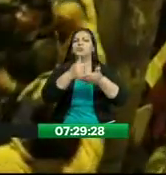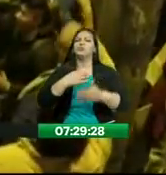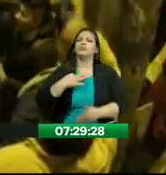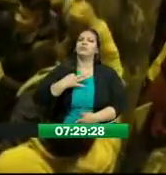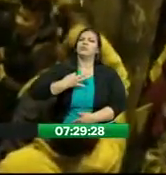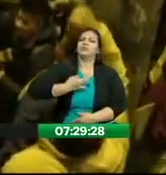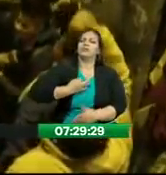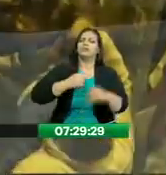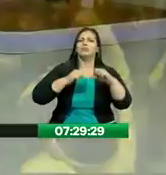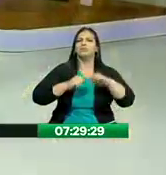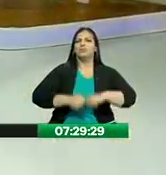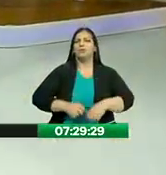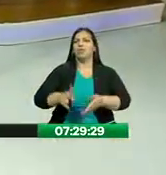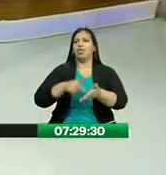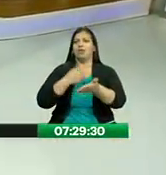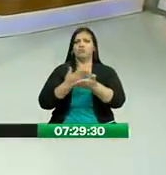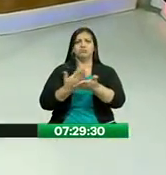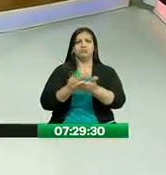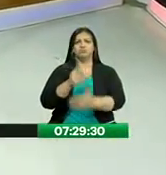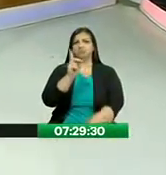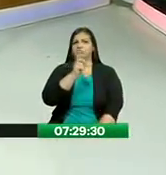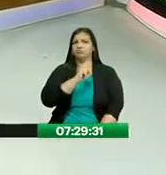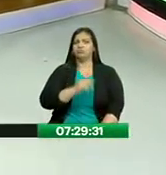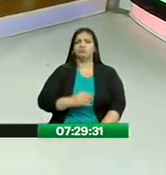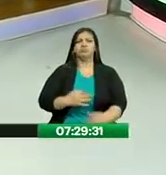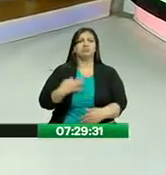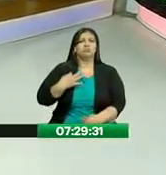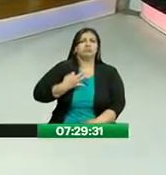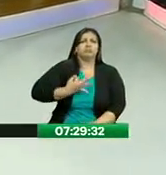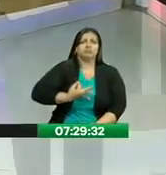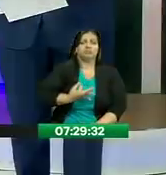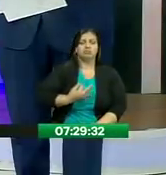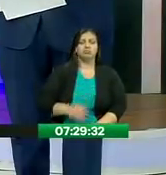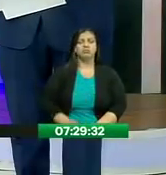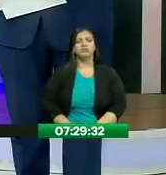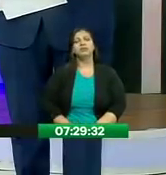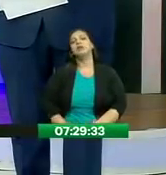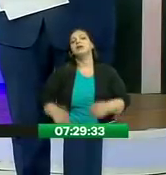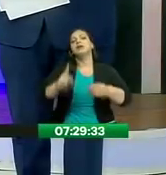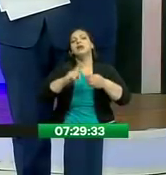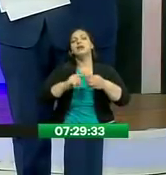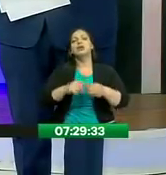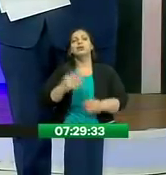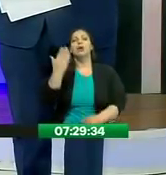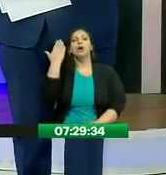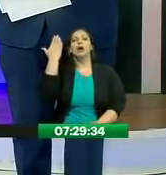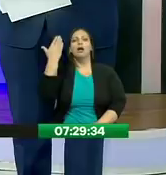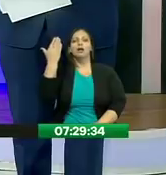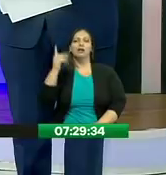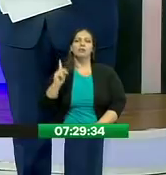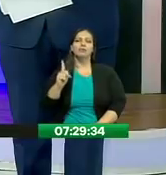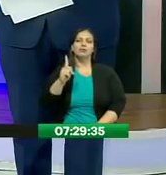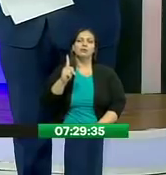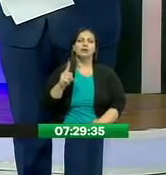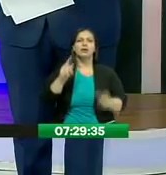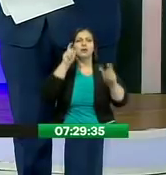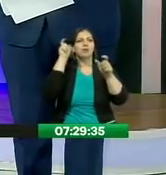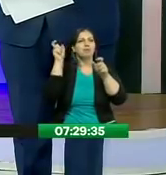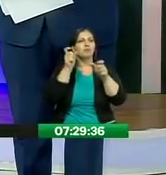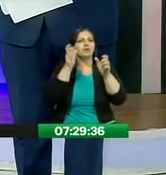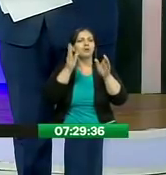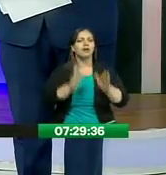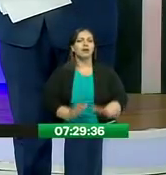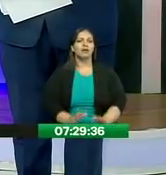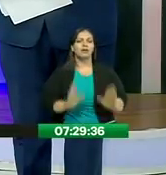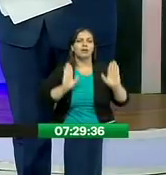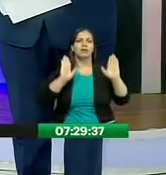Urbe. Y el alcalde de Quito, Jorge Yunda, se reunió con la fiscal general del Estado, Diana Salazar, para